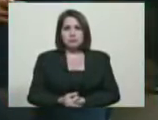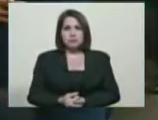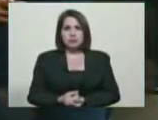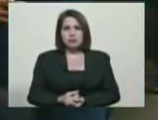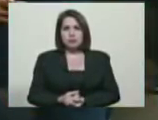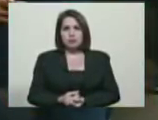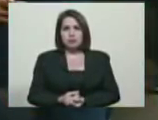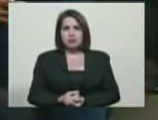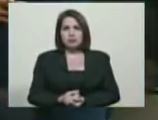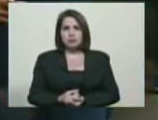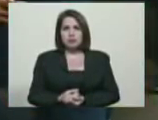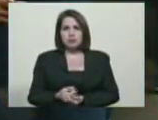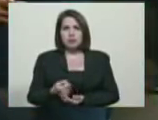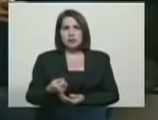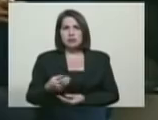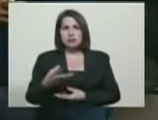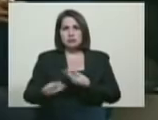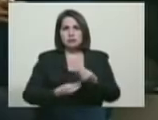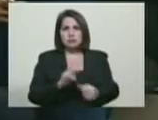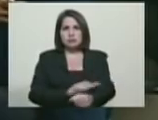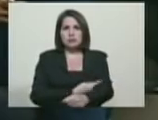que cuando abre los brazos de hermandad,